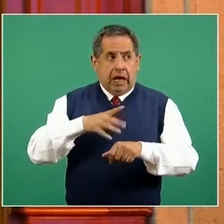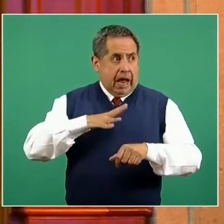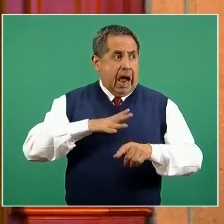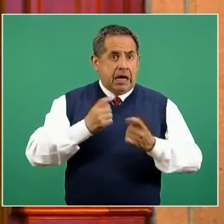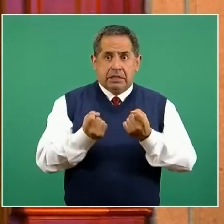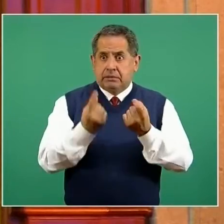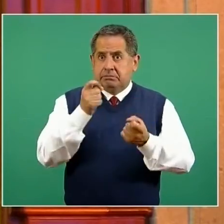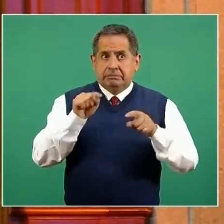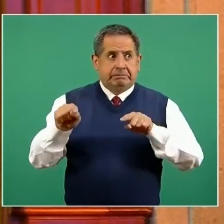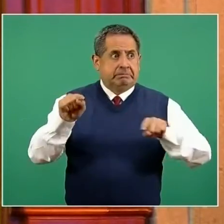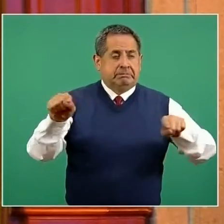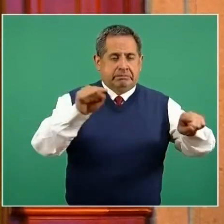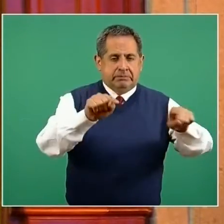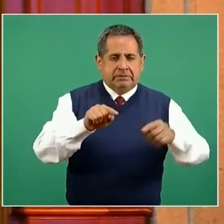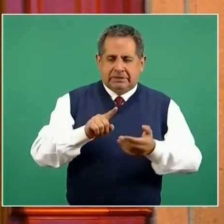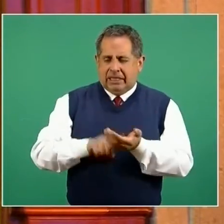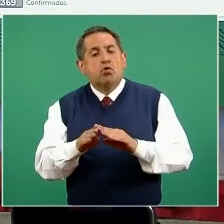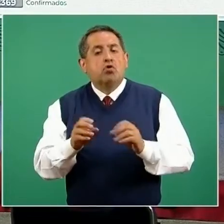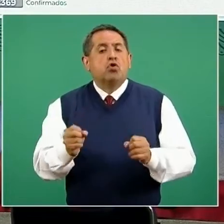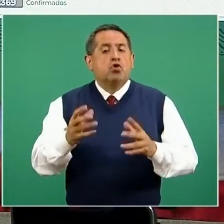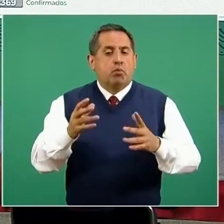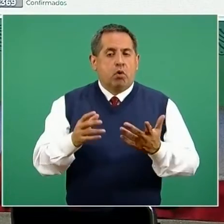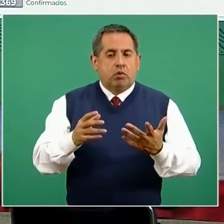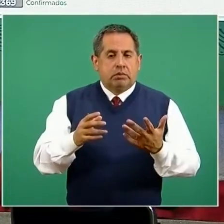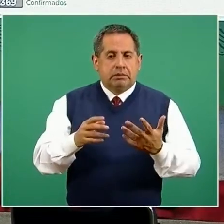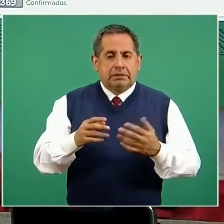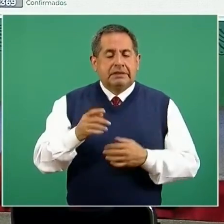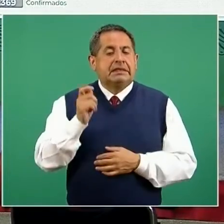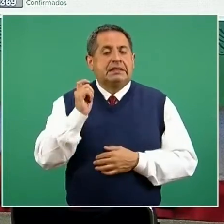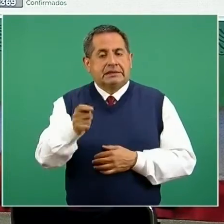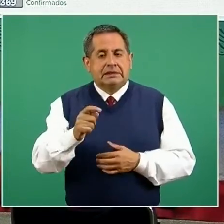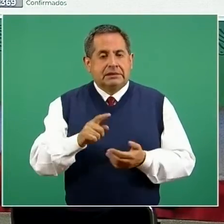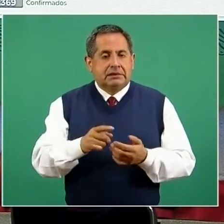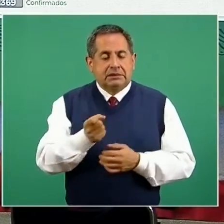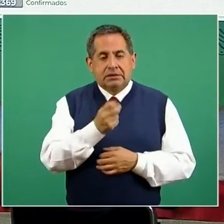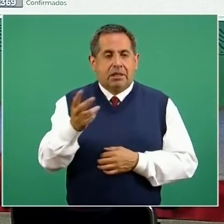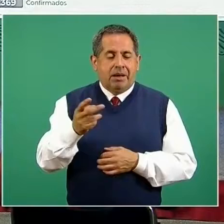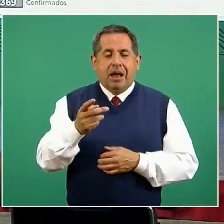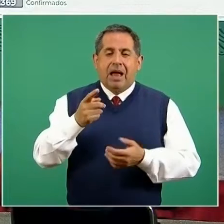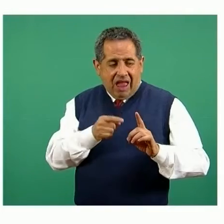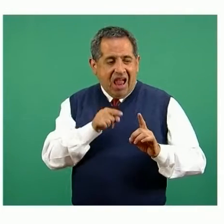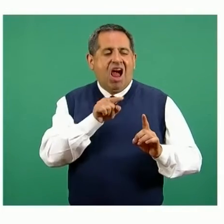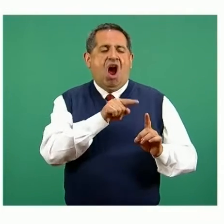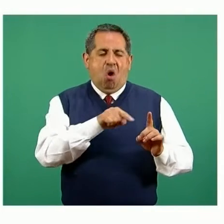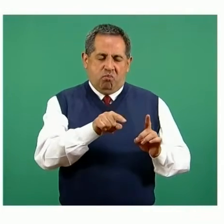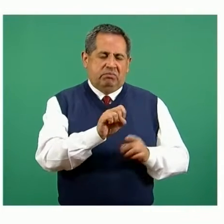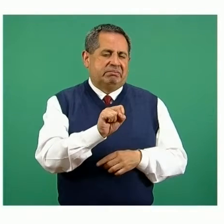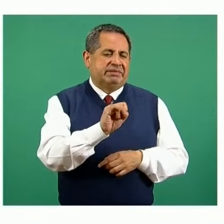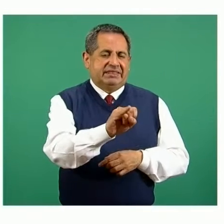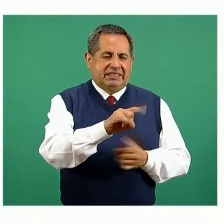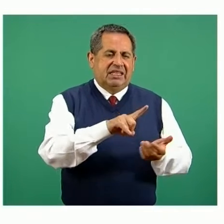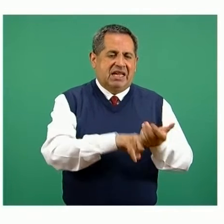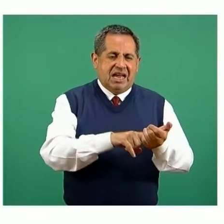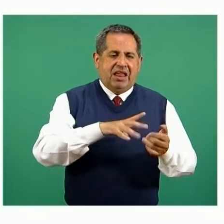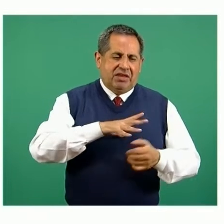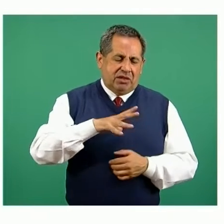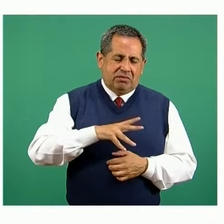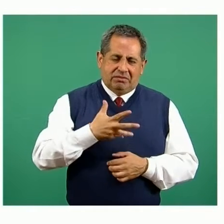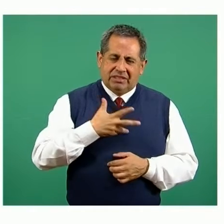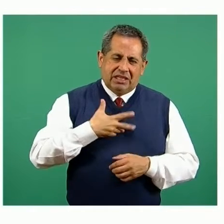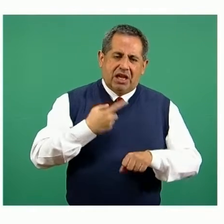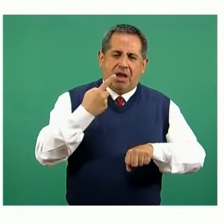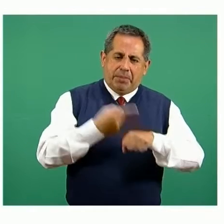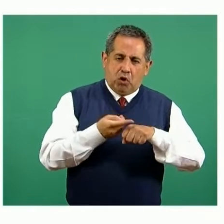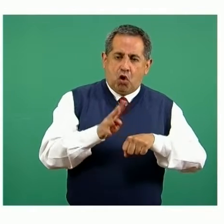el director de epidemiología joseluis alomía expuso que hay 15 entidades con ocupación hospitalaria general menor al 50% en el